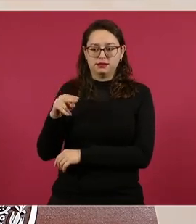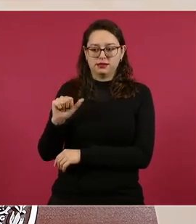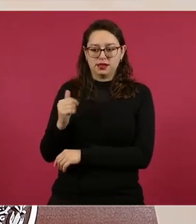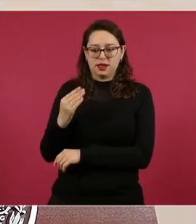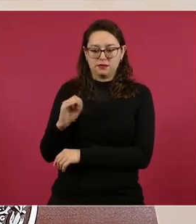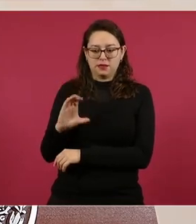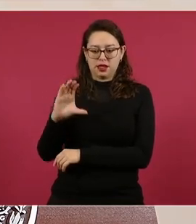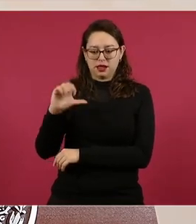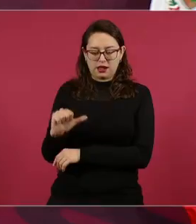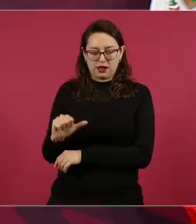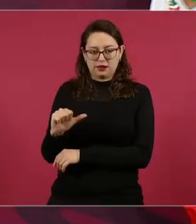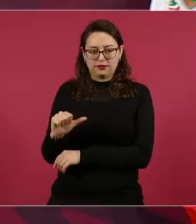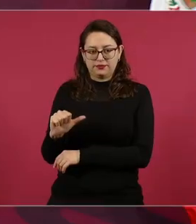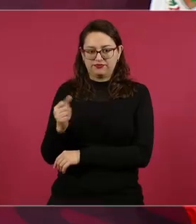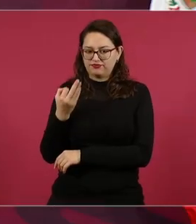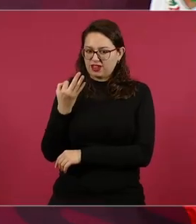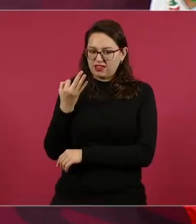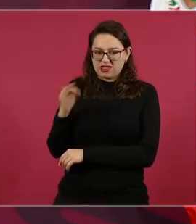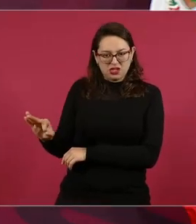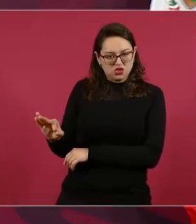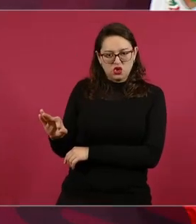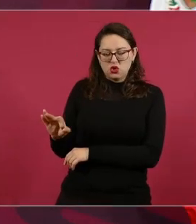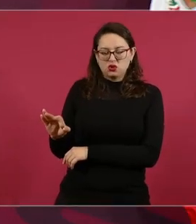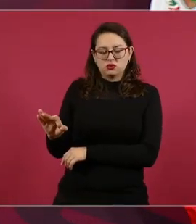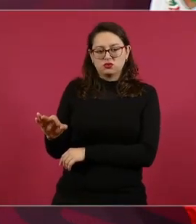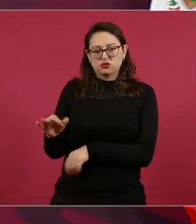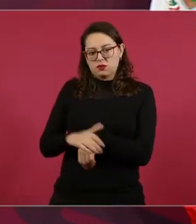una traición de Guajardo.